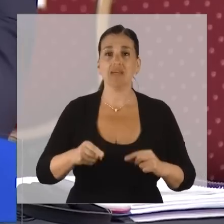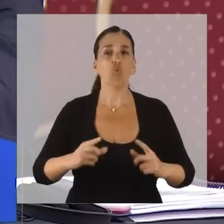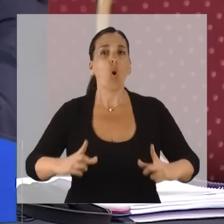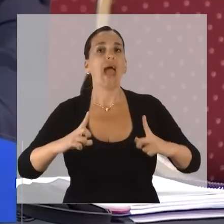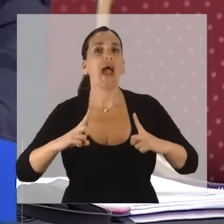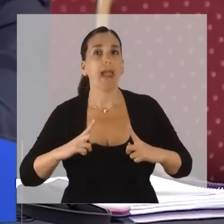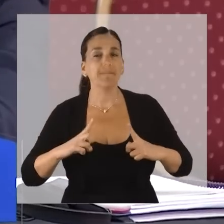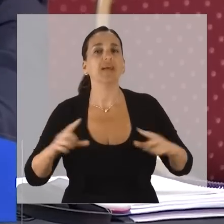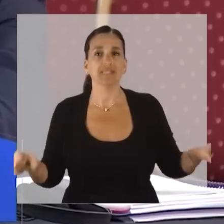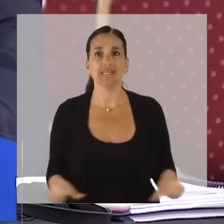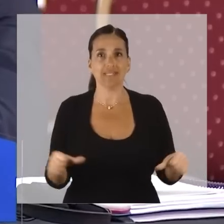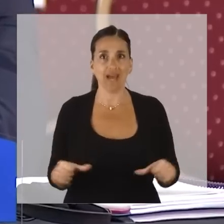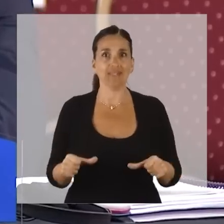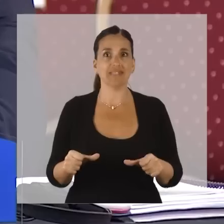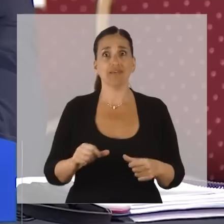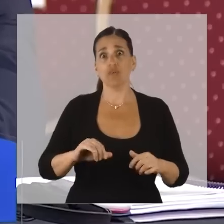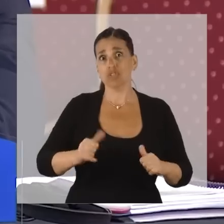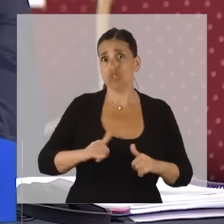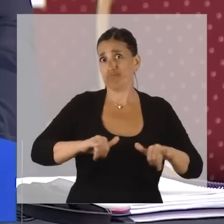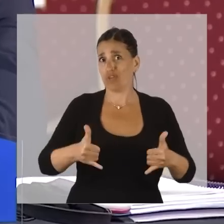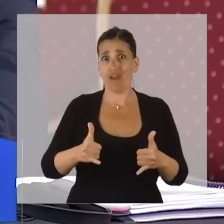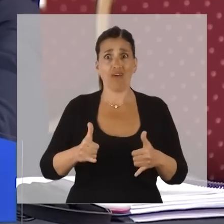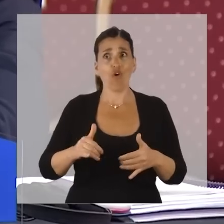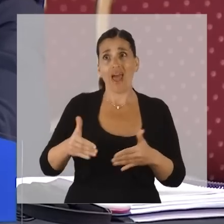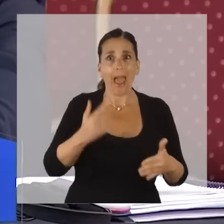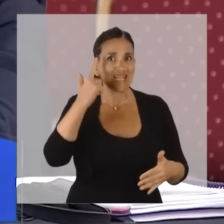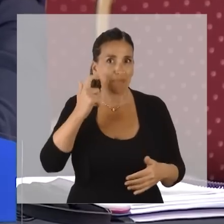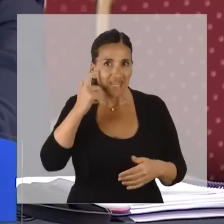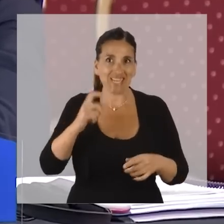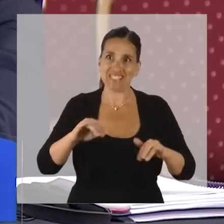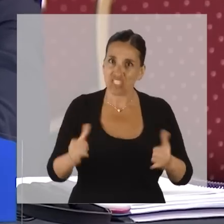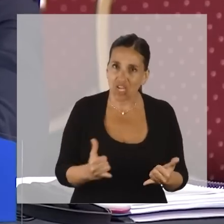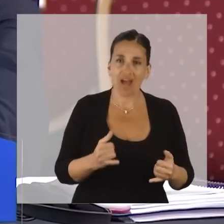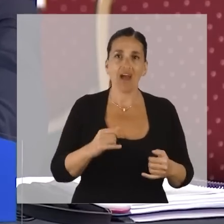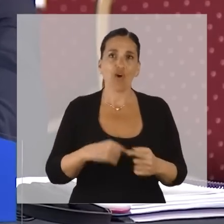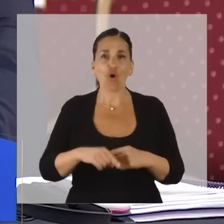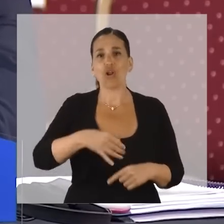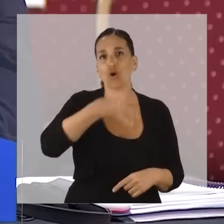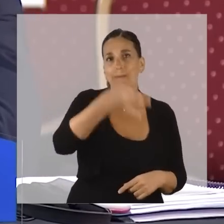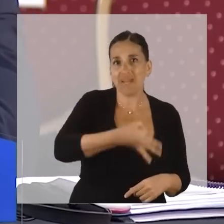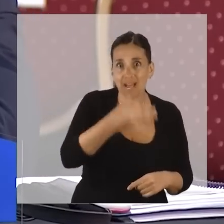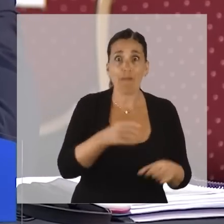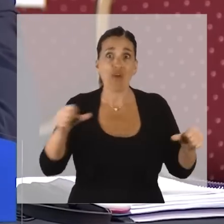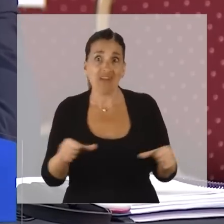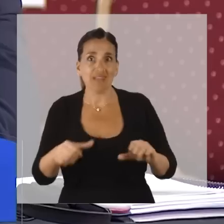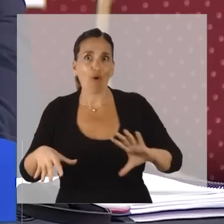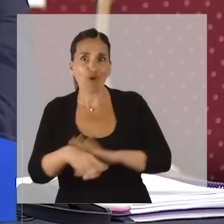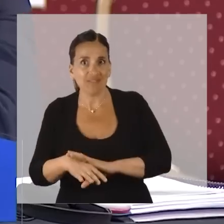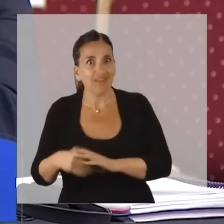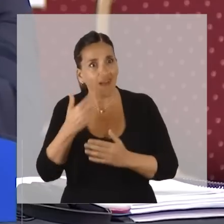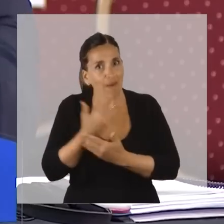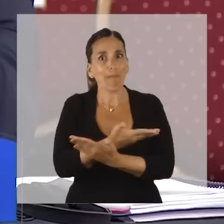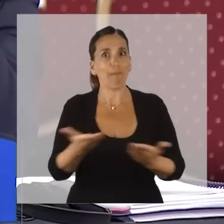y la esperanza se genera sobre el camino andado sobre la palabra puesta en práctica práctica en la